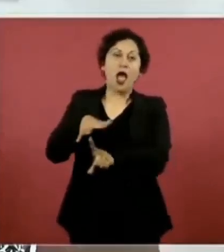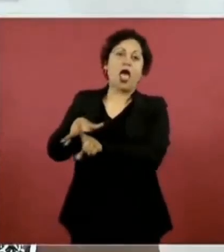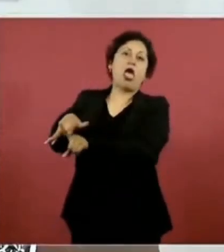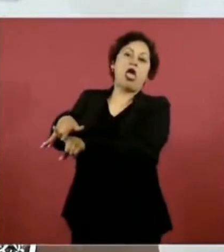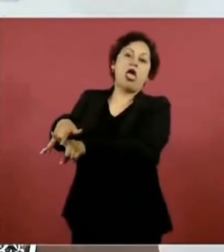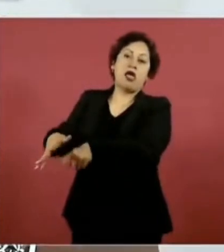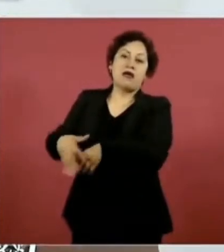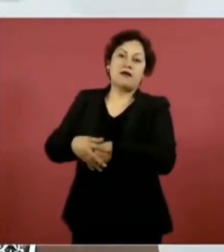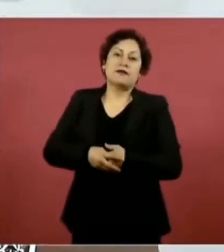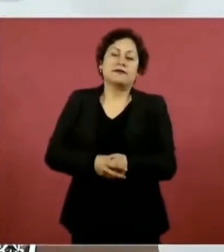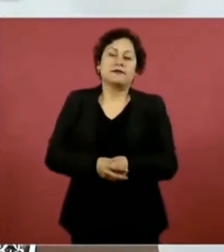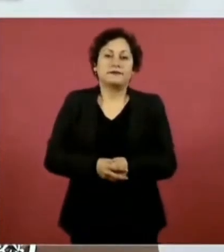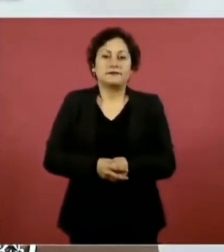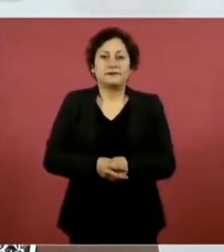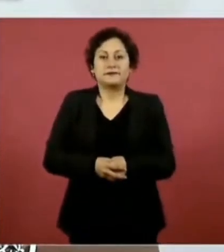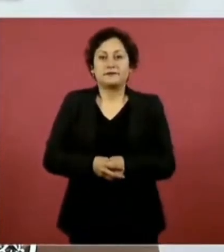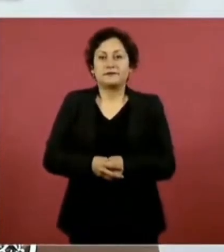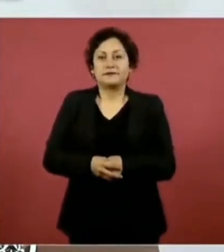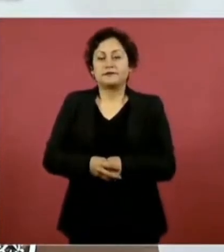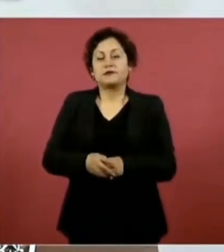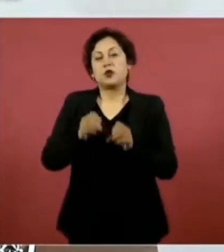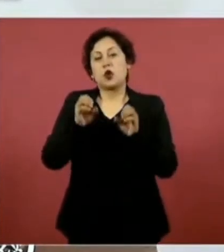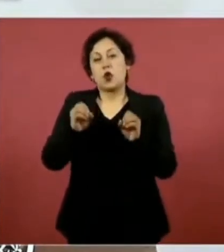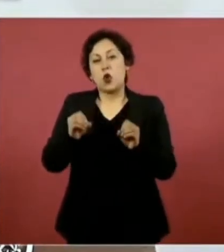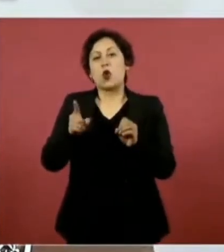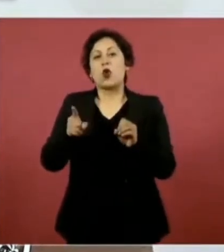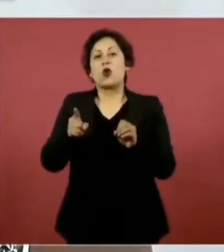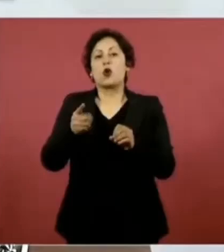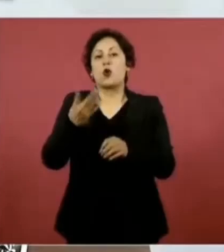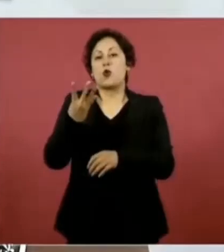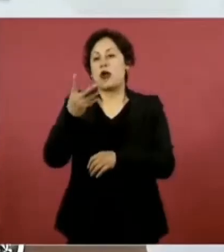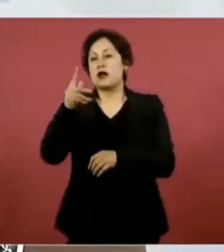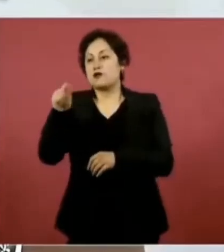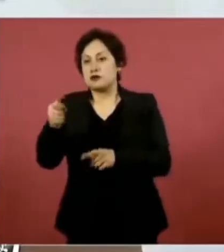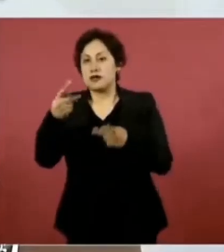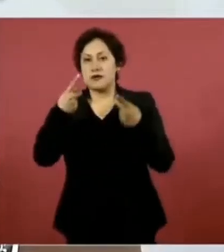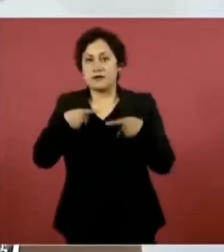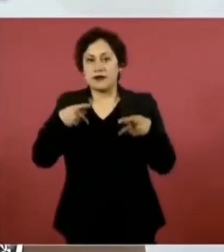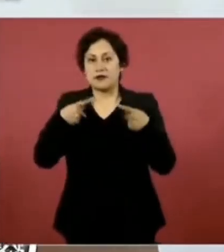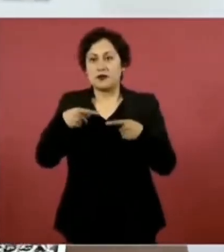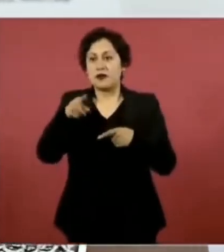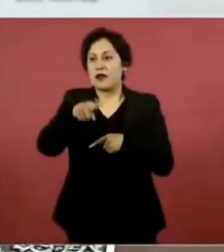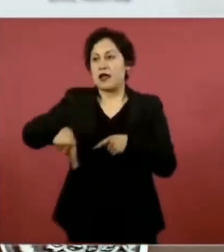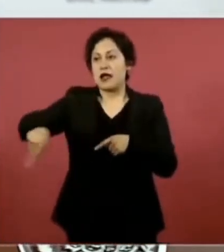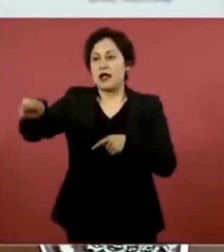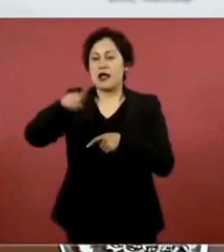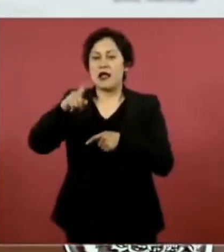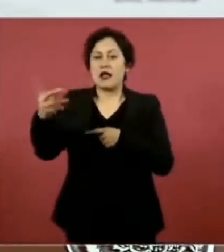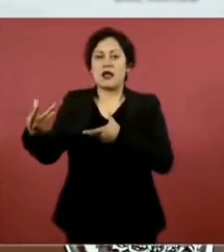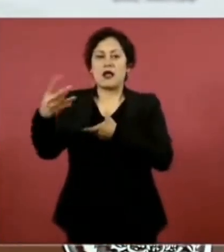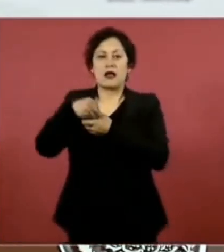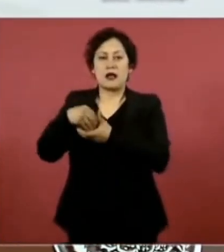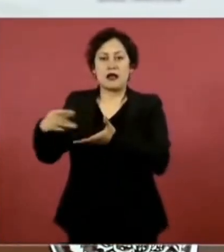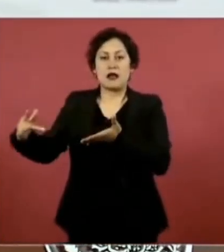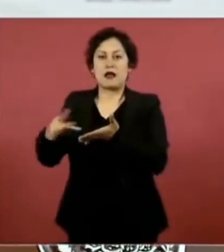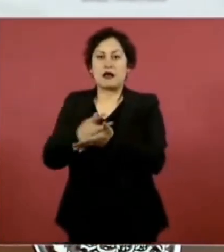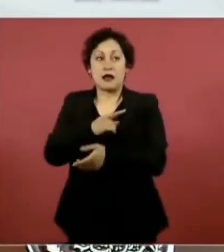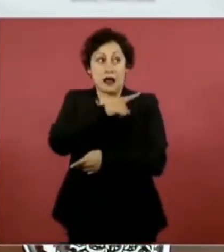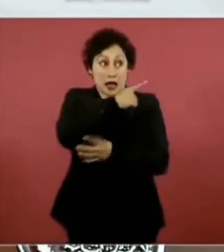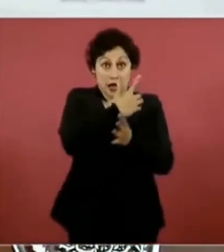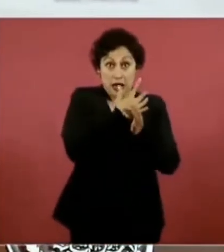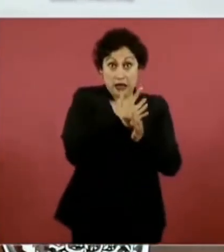a los que están en el movimiento de transformación. Esos son ignorantes,